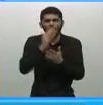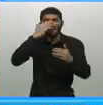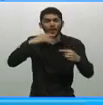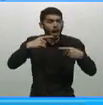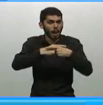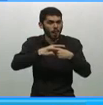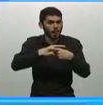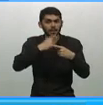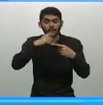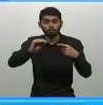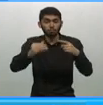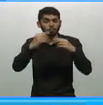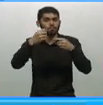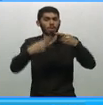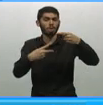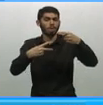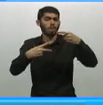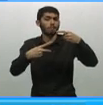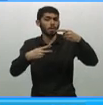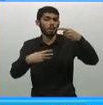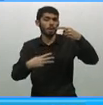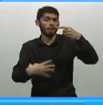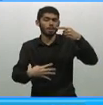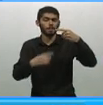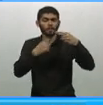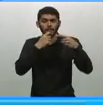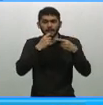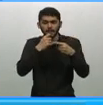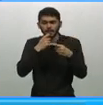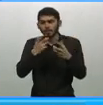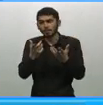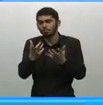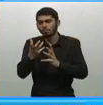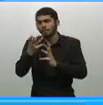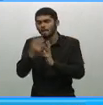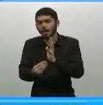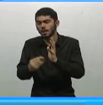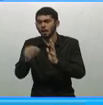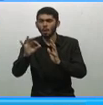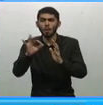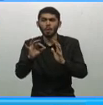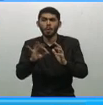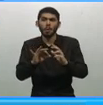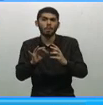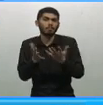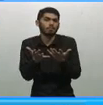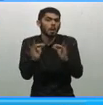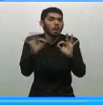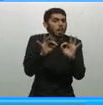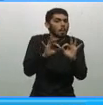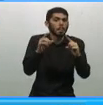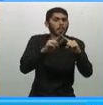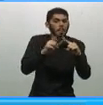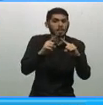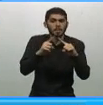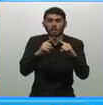final Entonces eso y el que menos se equivoque o el que más rápido se recupere de un empate o una derrota es el que que va a llegar lo